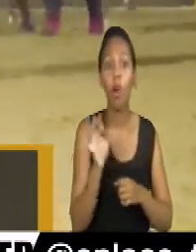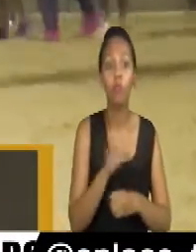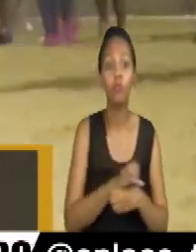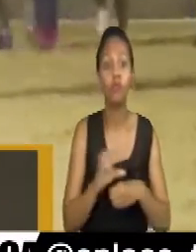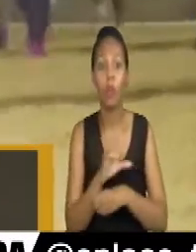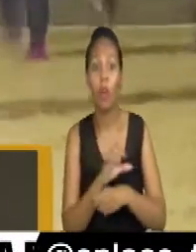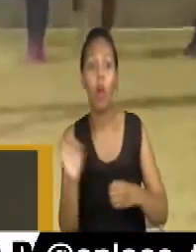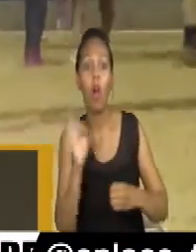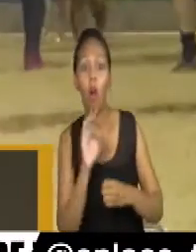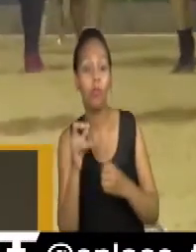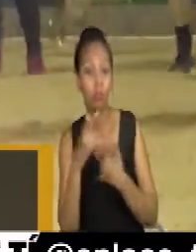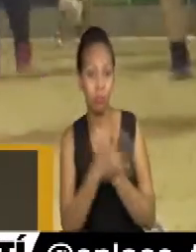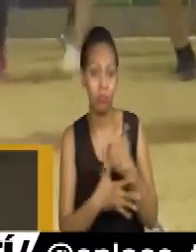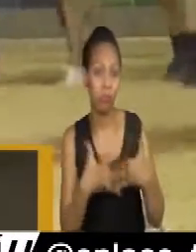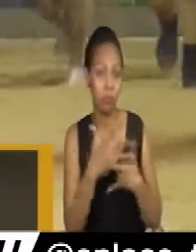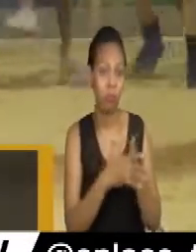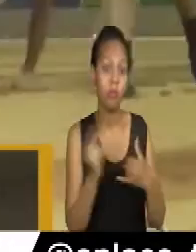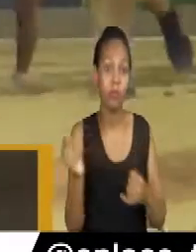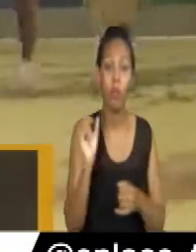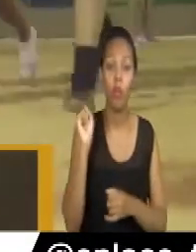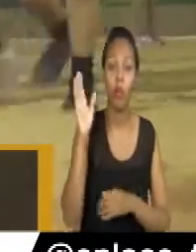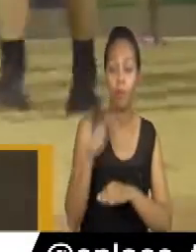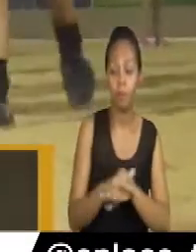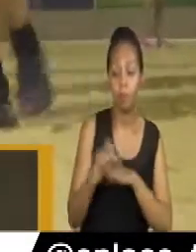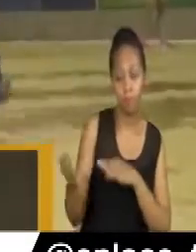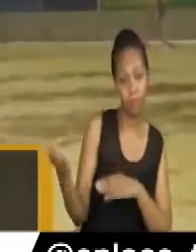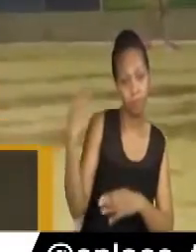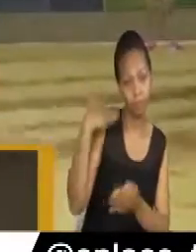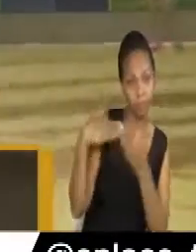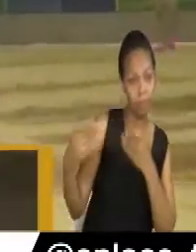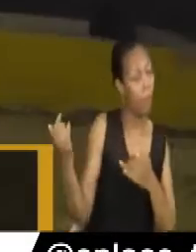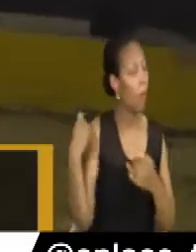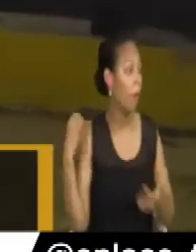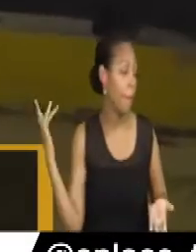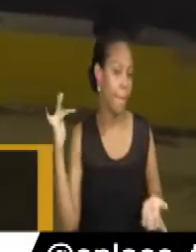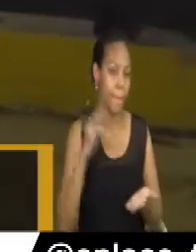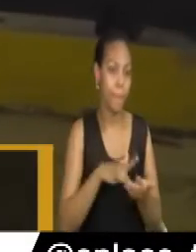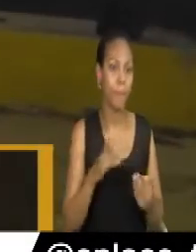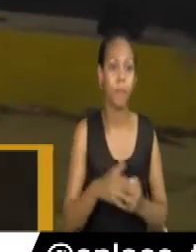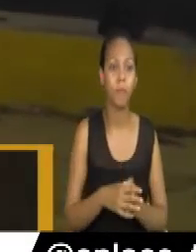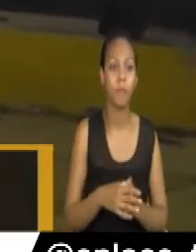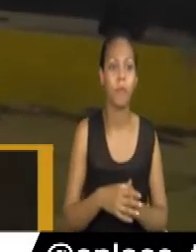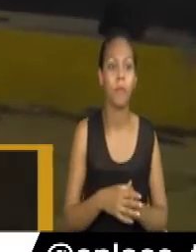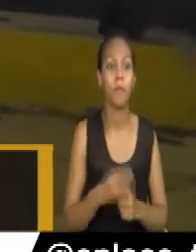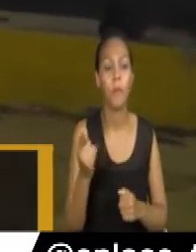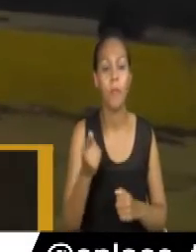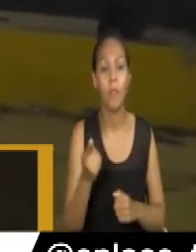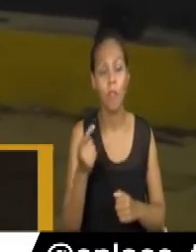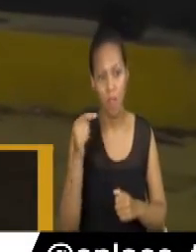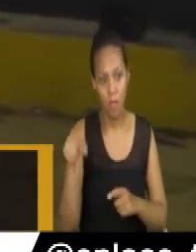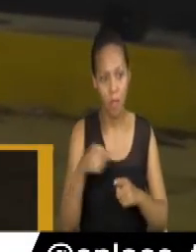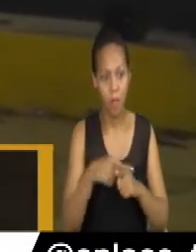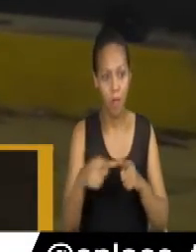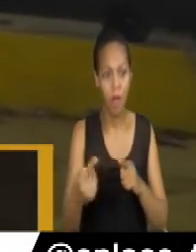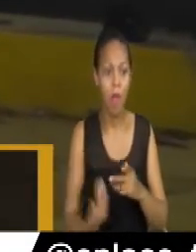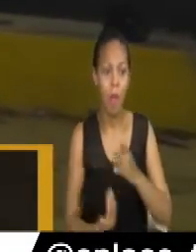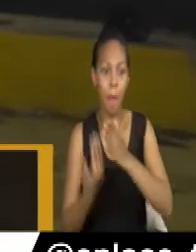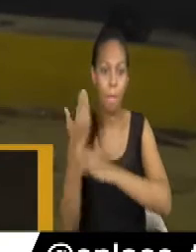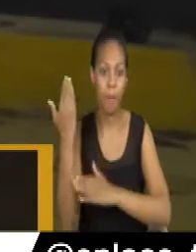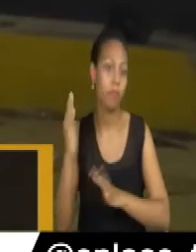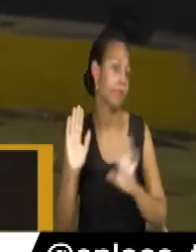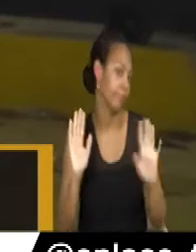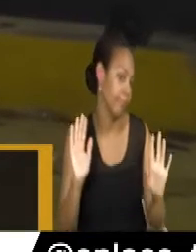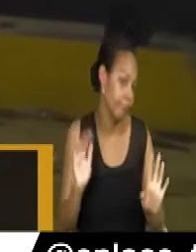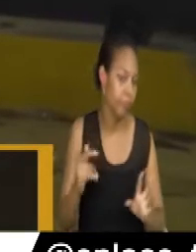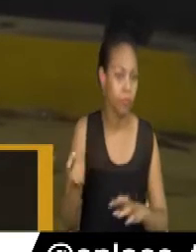a los que tiene invitaciones el club. En estos momentos la convocatoria de mujeres apenas inició esta semana.